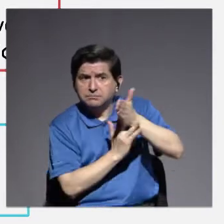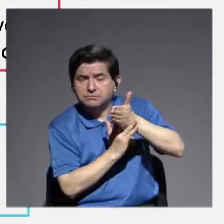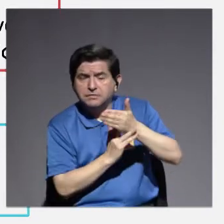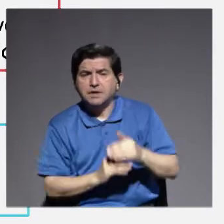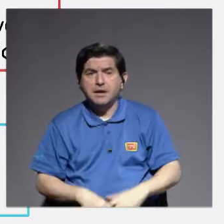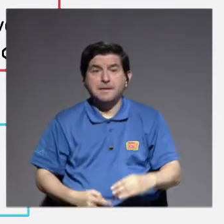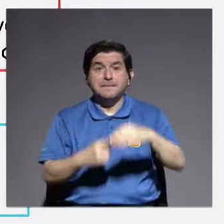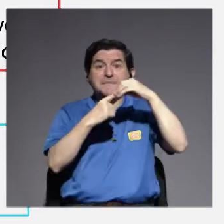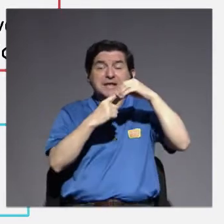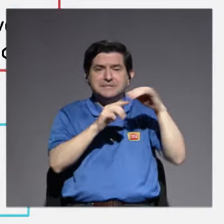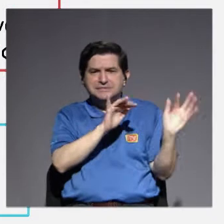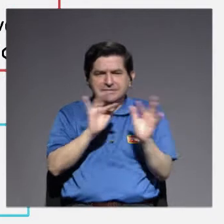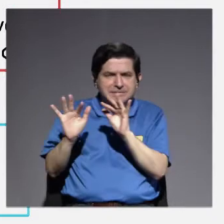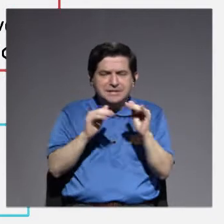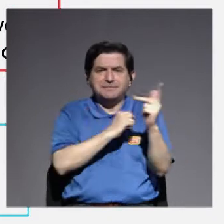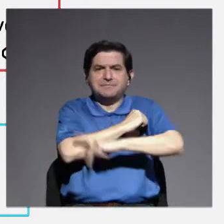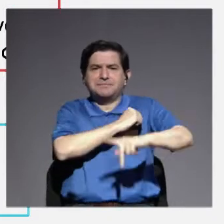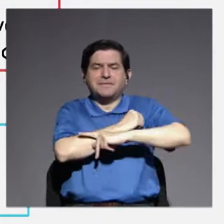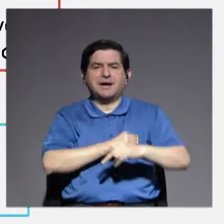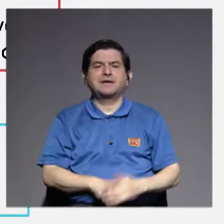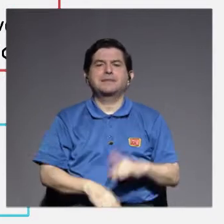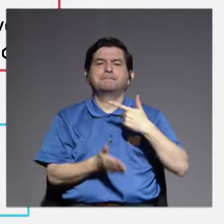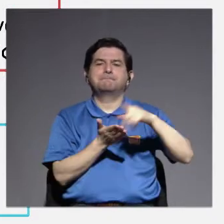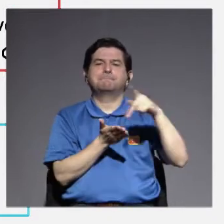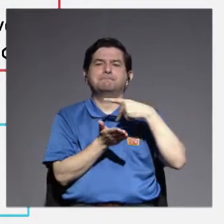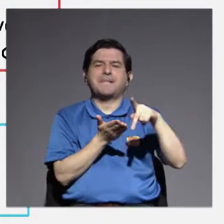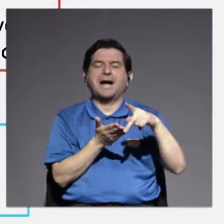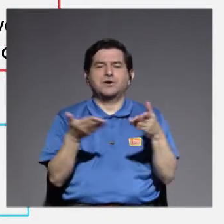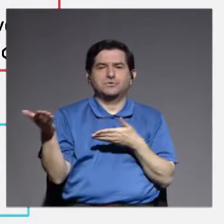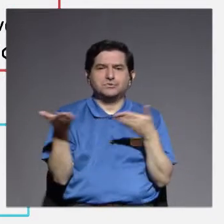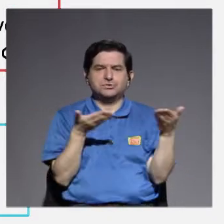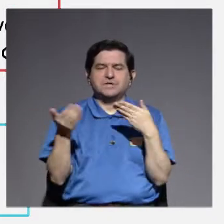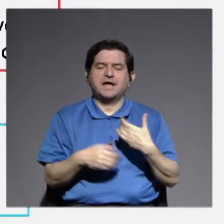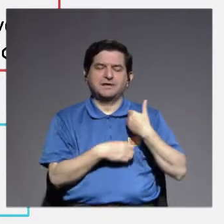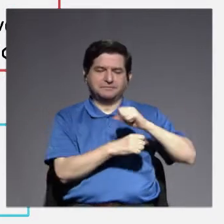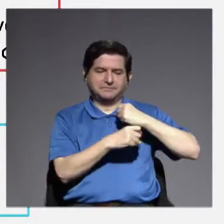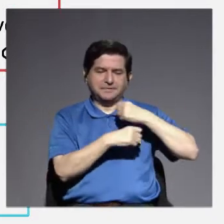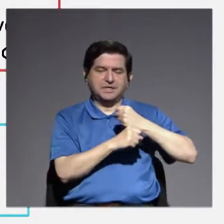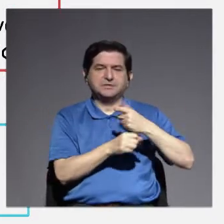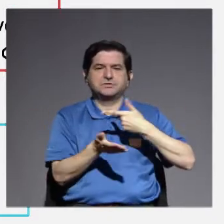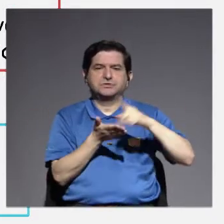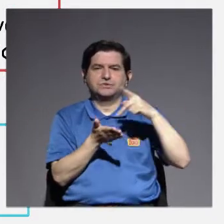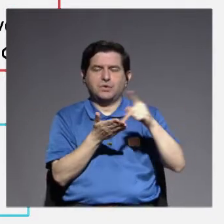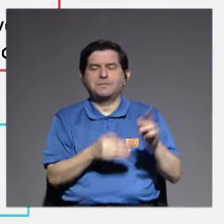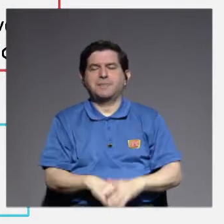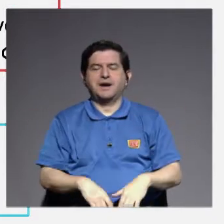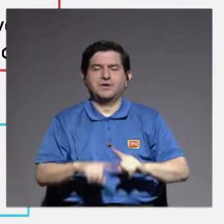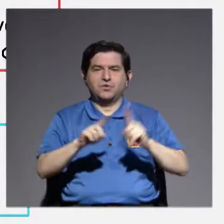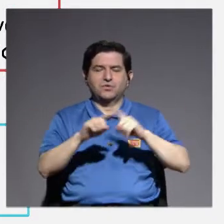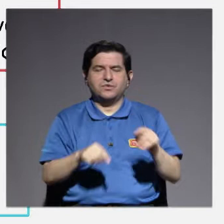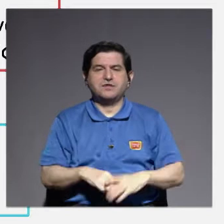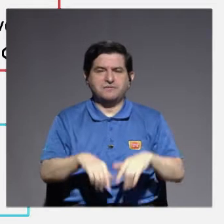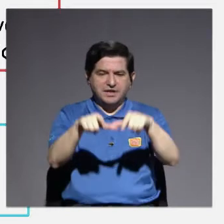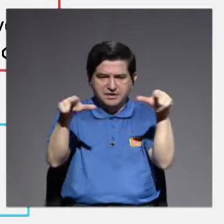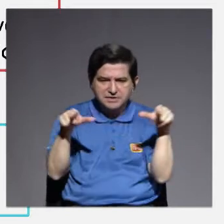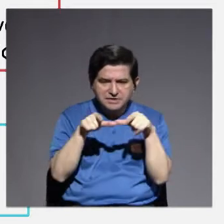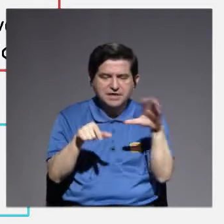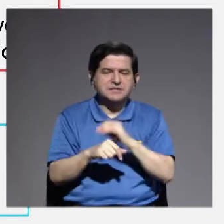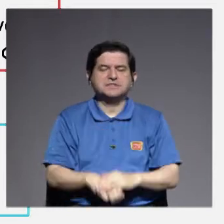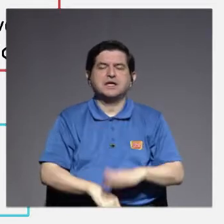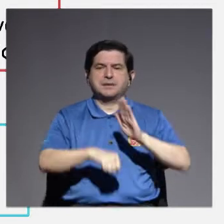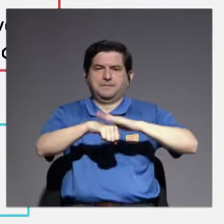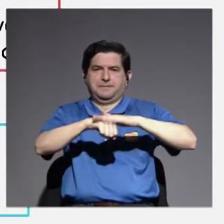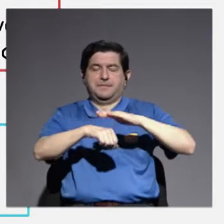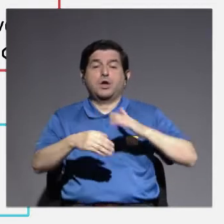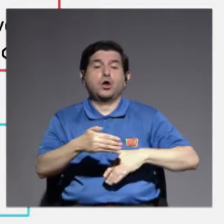principal que se digitaliza en el país tiene que ver con pagos. Pago de servicios municipales, pago de bienes inmuebles, pago de patentes. Y